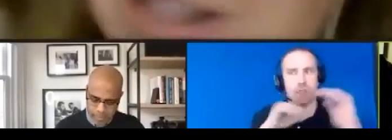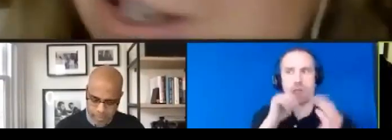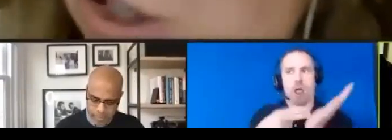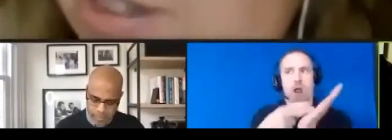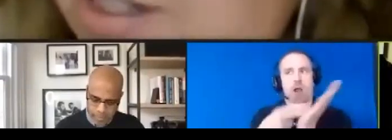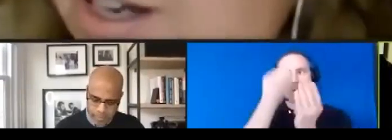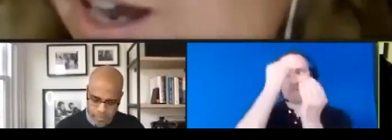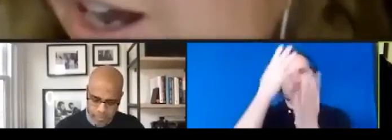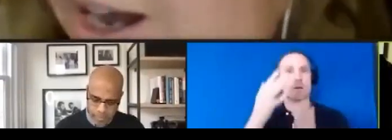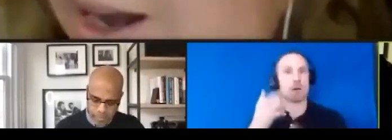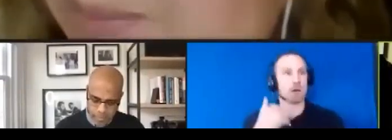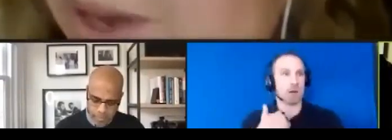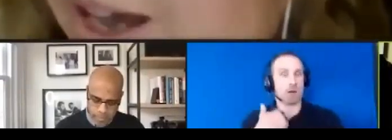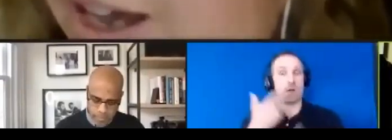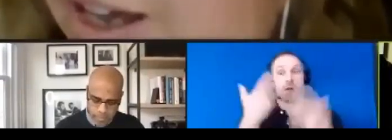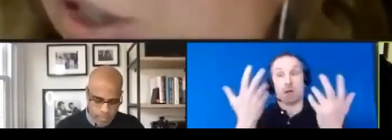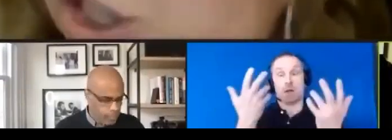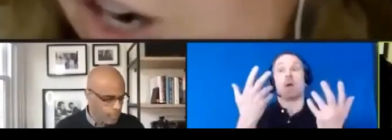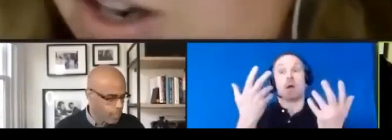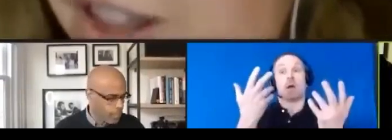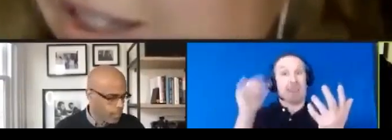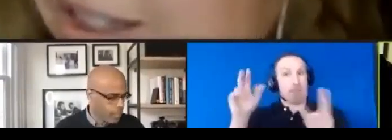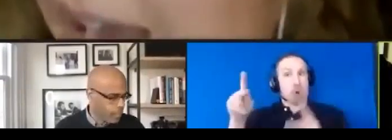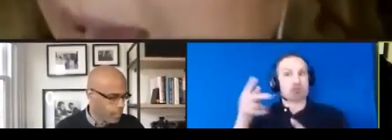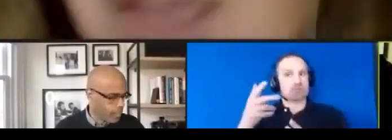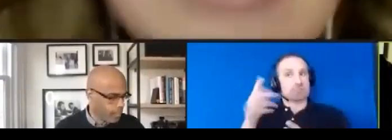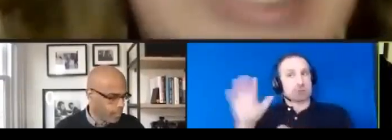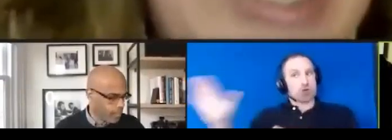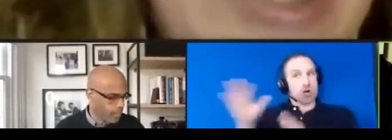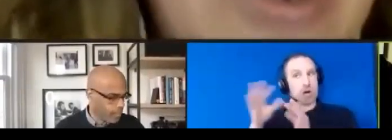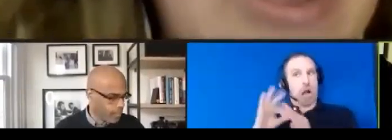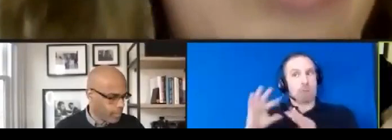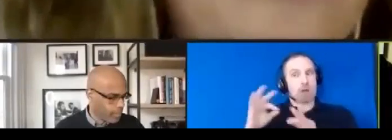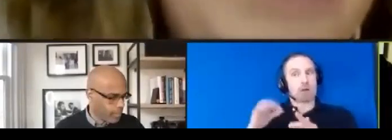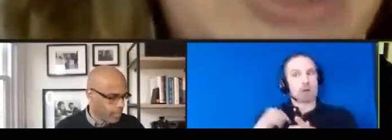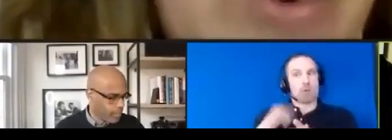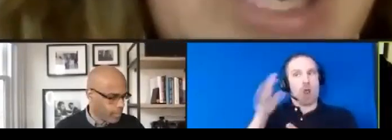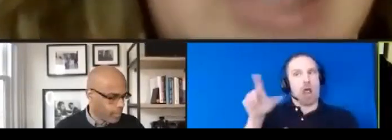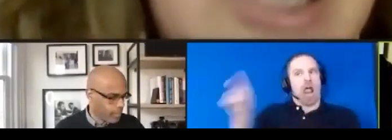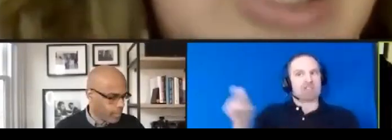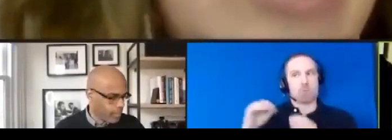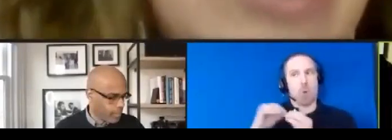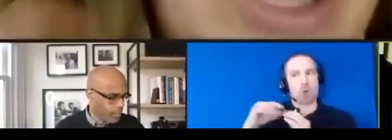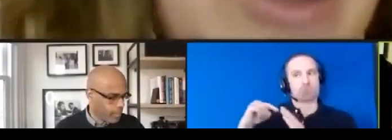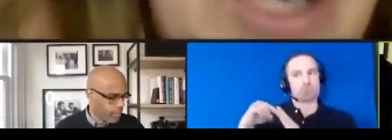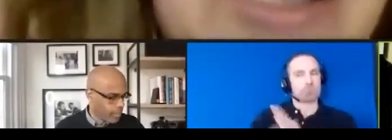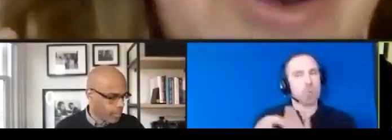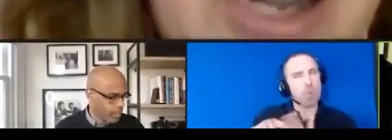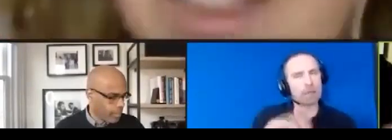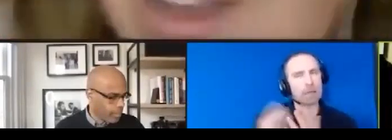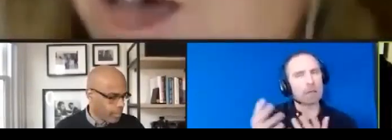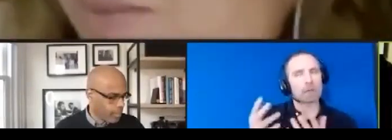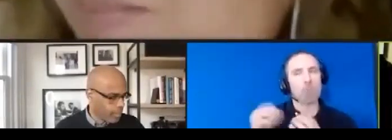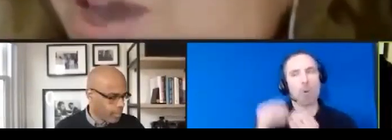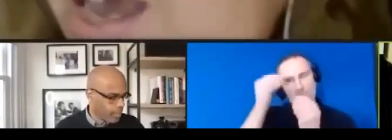están haciendo la monitoreando llegarán más información de este comentario para poder clarificar si hay